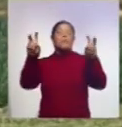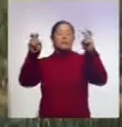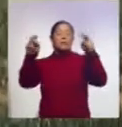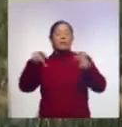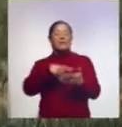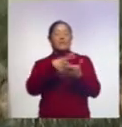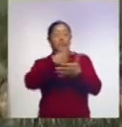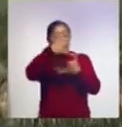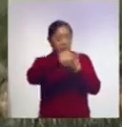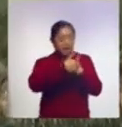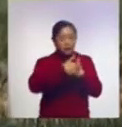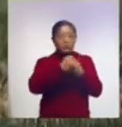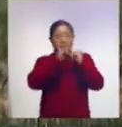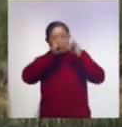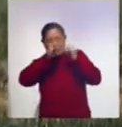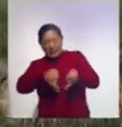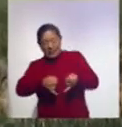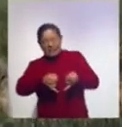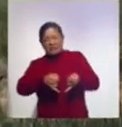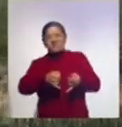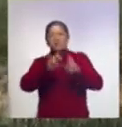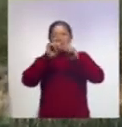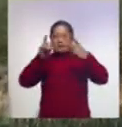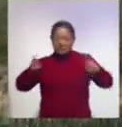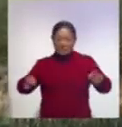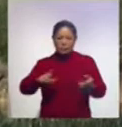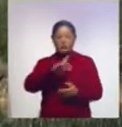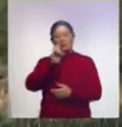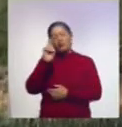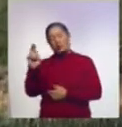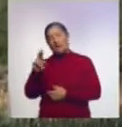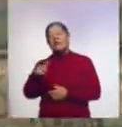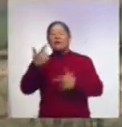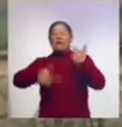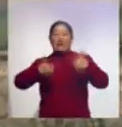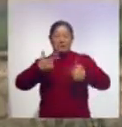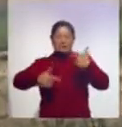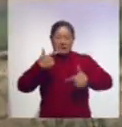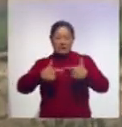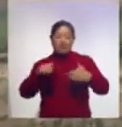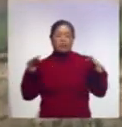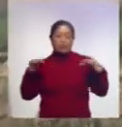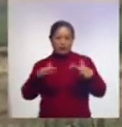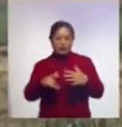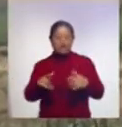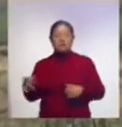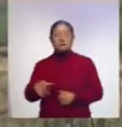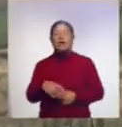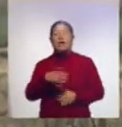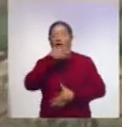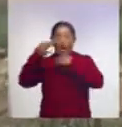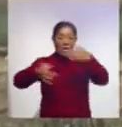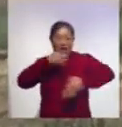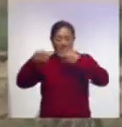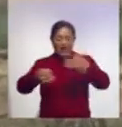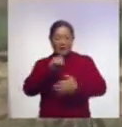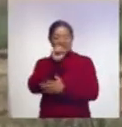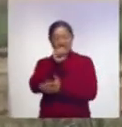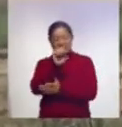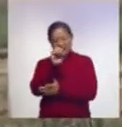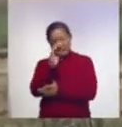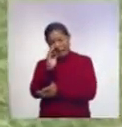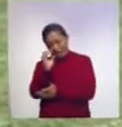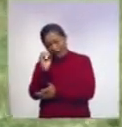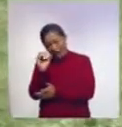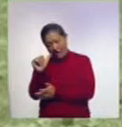de Desarrollo Rural, Lechería Familiar y Concurrencia que promueve la Secretaría de Fomento Agropecuario. Alfredo Anaya es uno